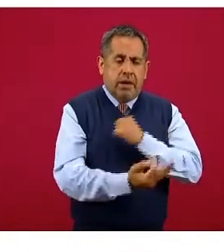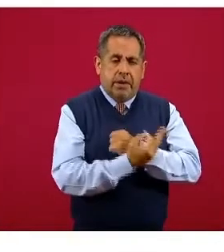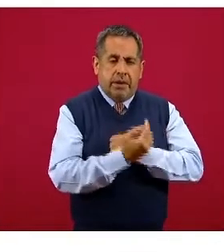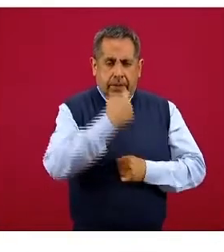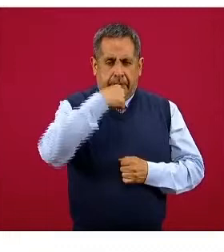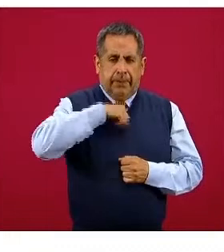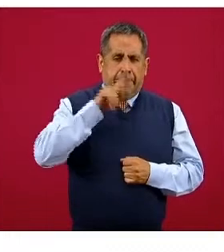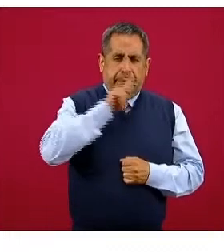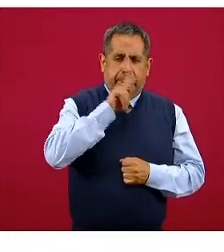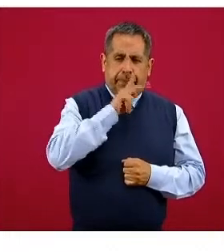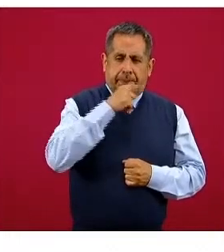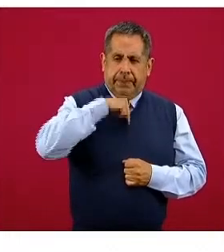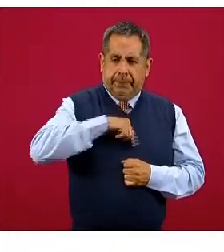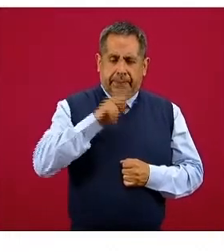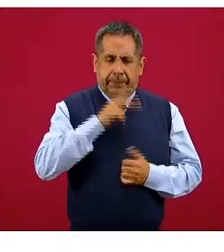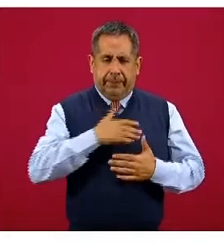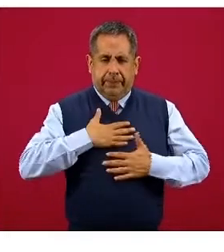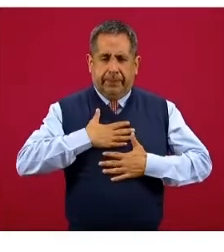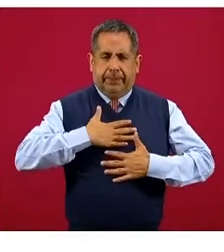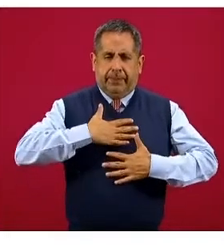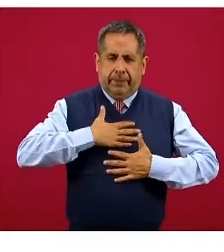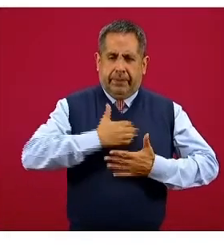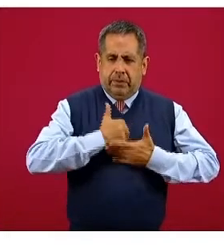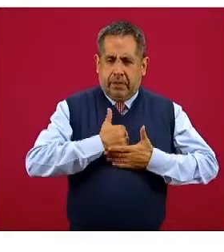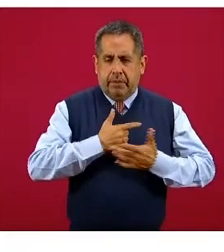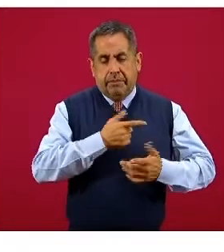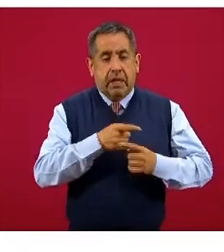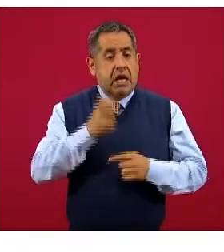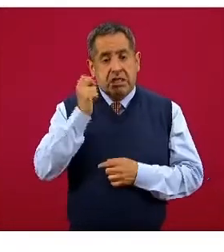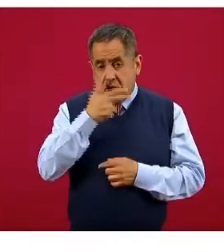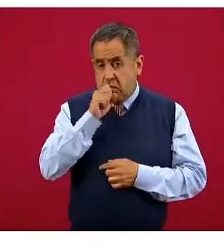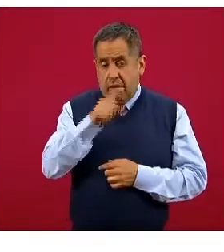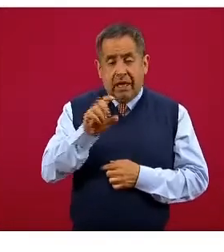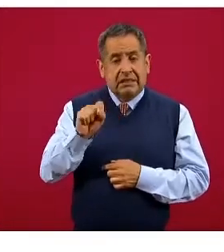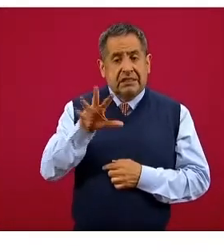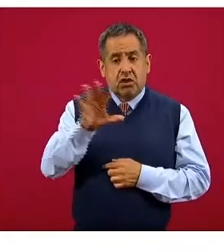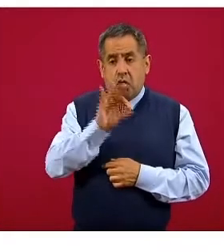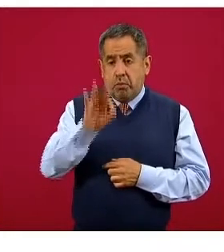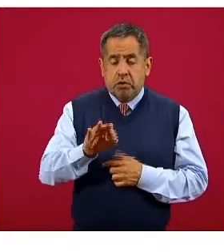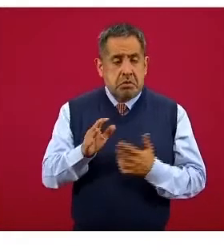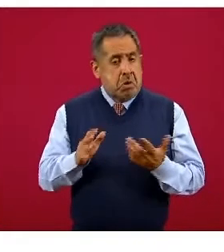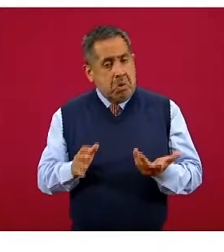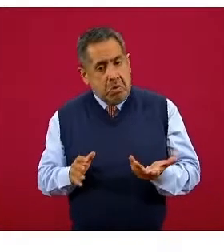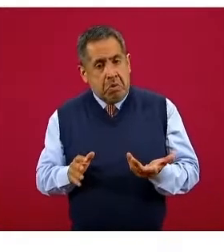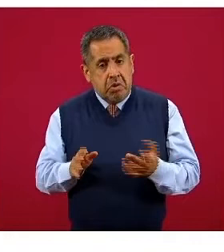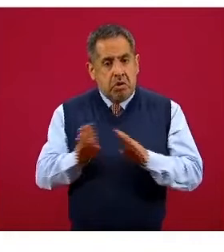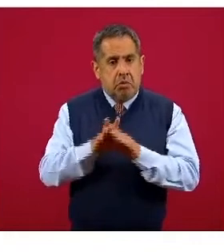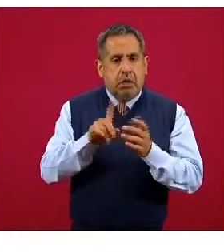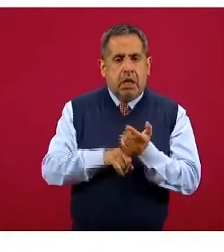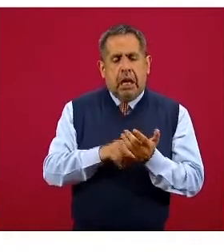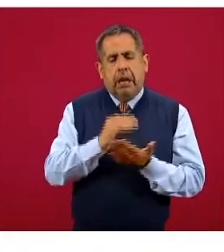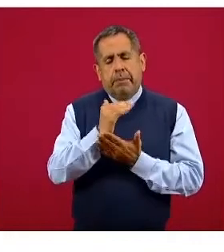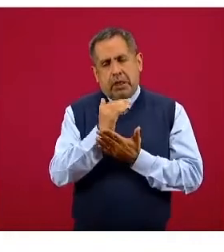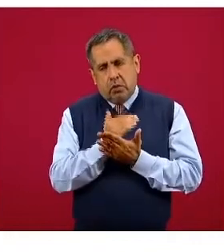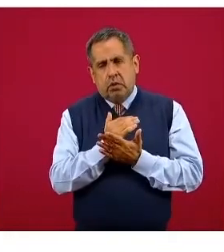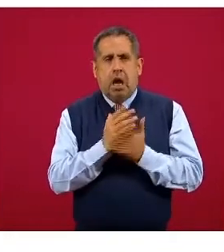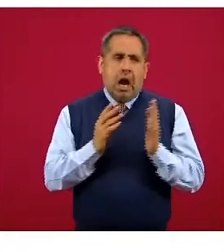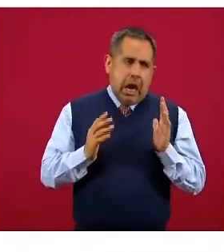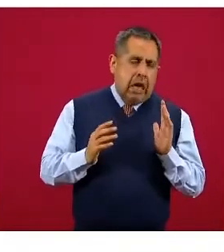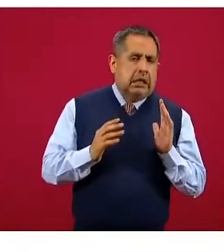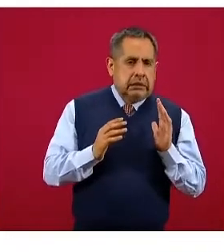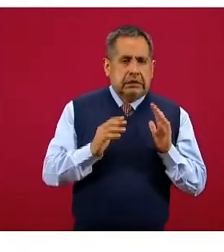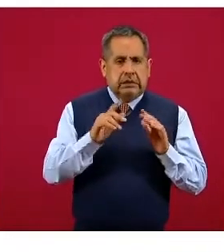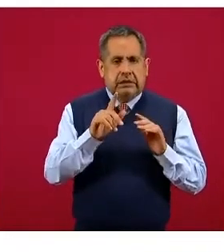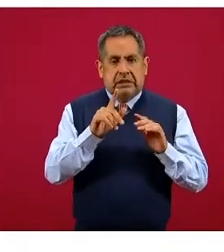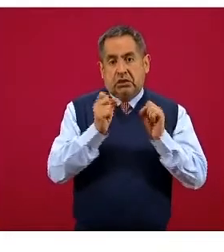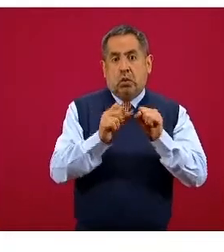pacientes críticos. Tenemos también a Chihuahua con un 65%, aunque por lo menos aquí ya está por debajo de ese nivel